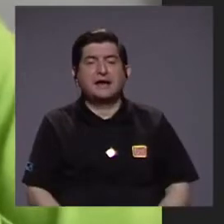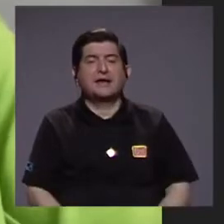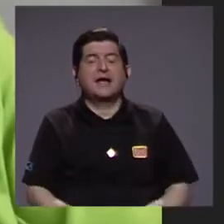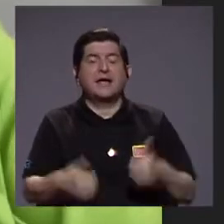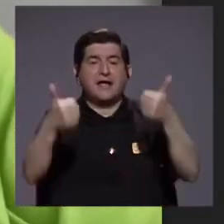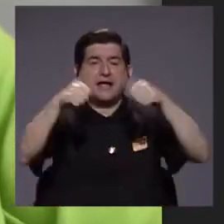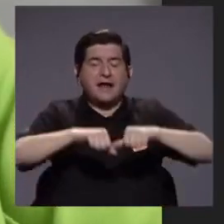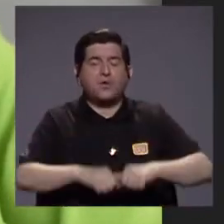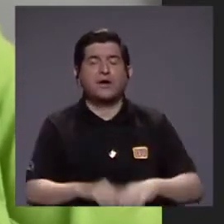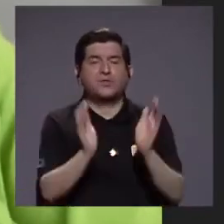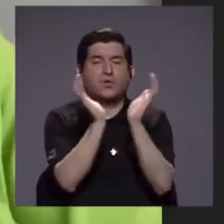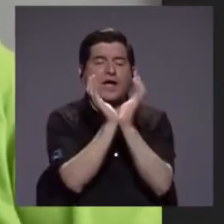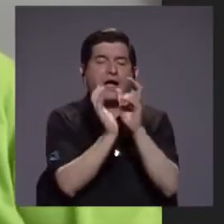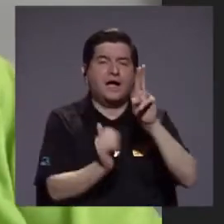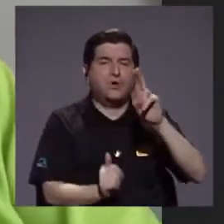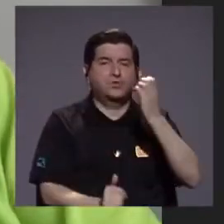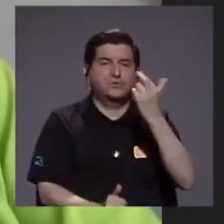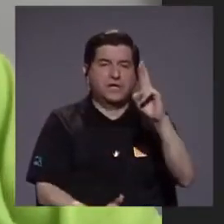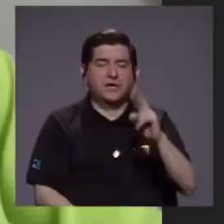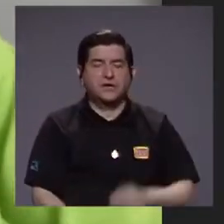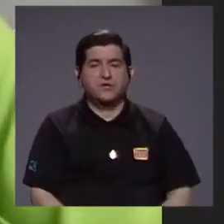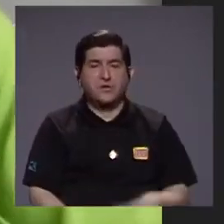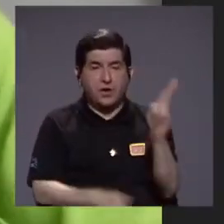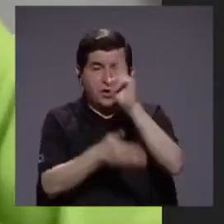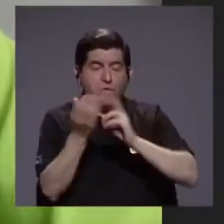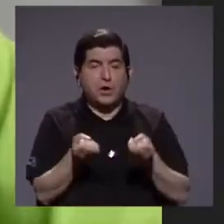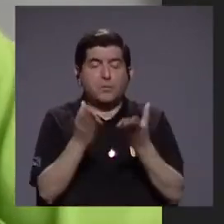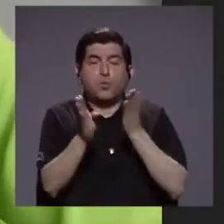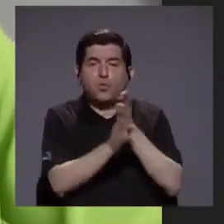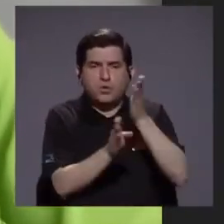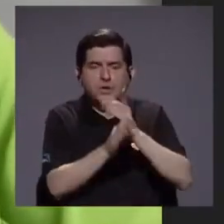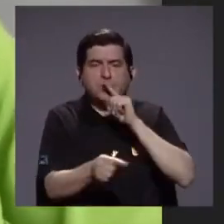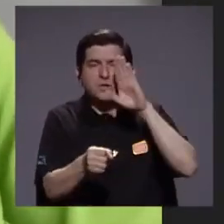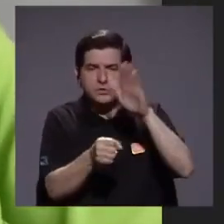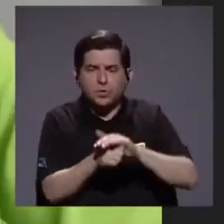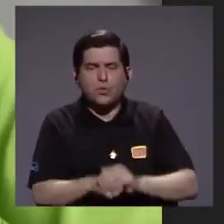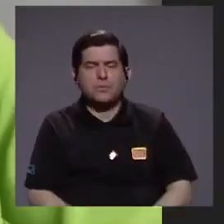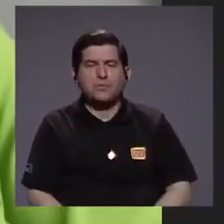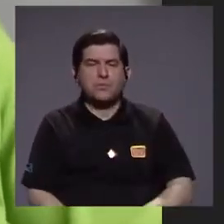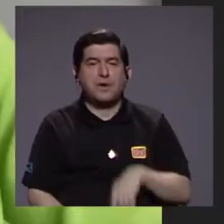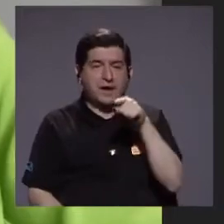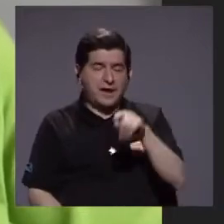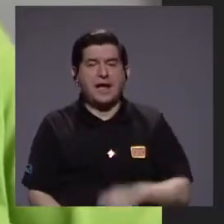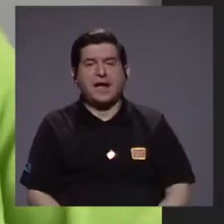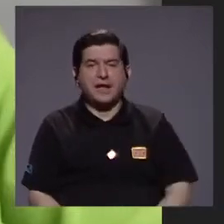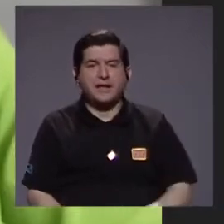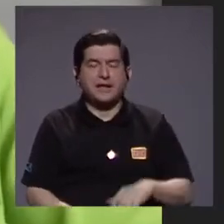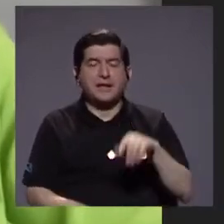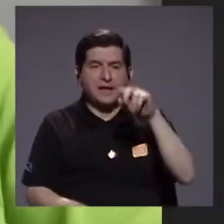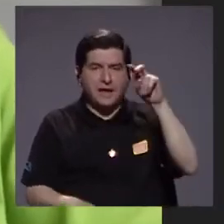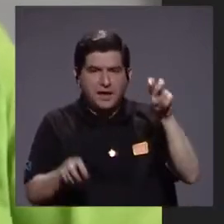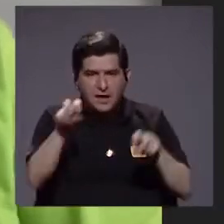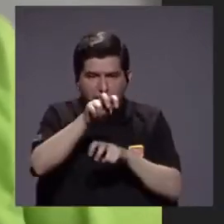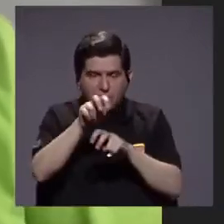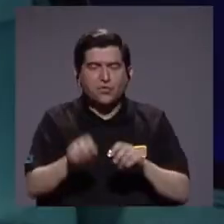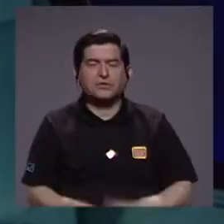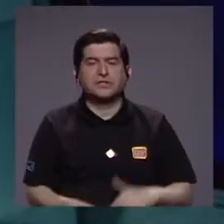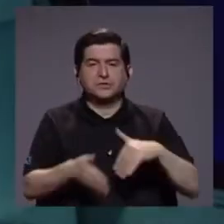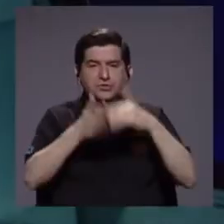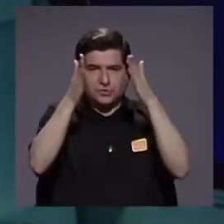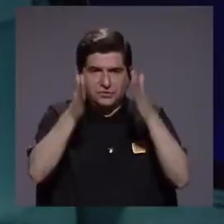Caja-UCR? Especialmente cuando la universidad ofrece múltiples carreras que cumplen con rotaciones en hospitales amparadas por dicho marco. Muchas